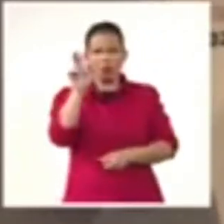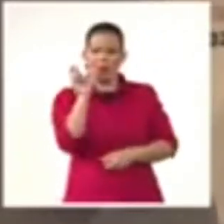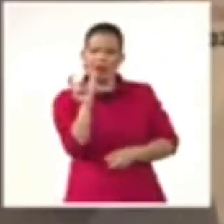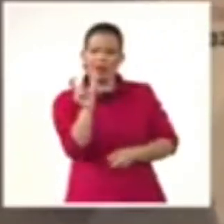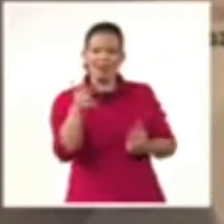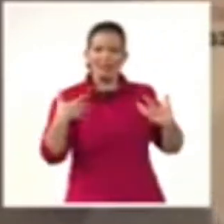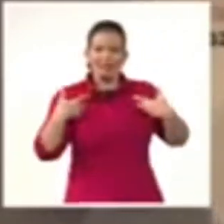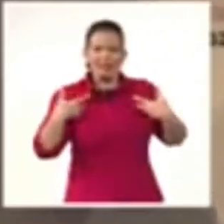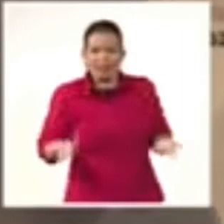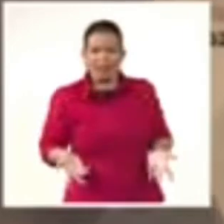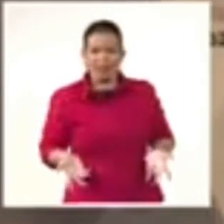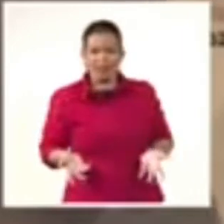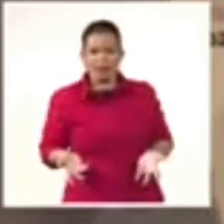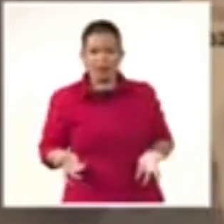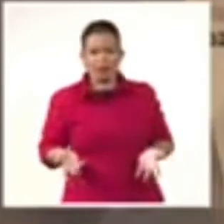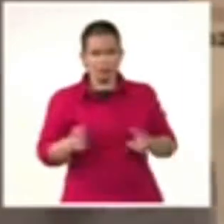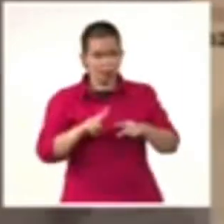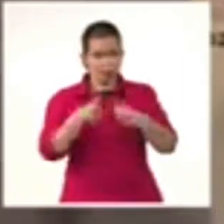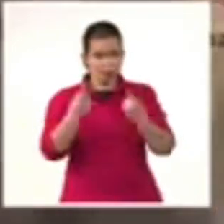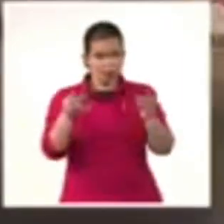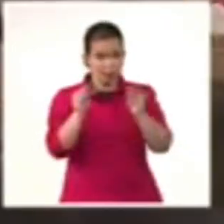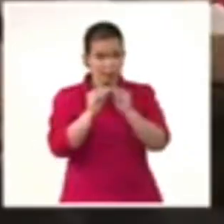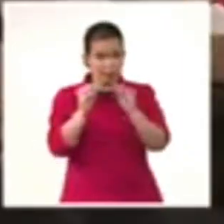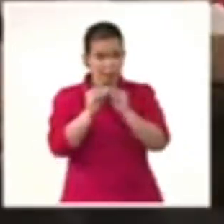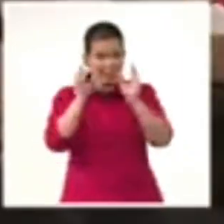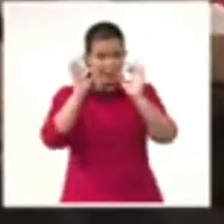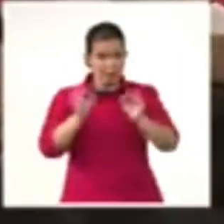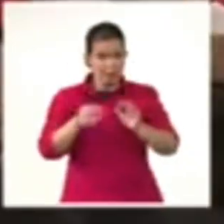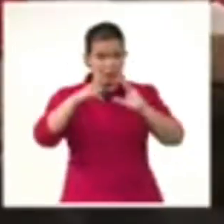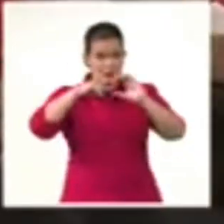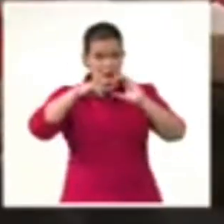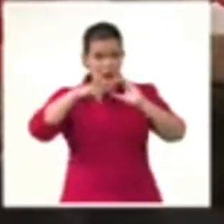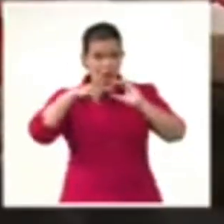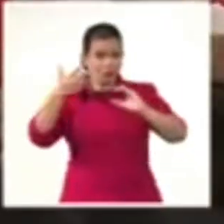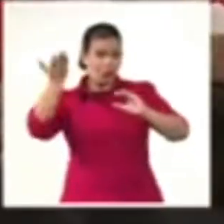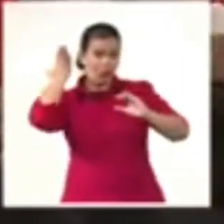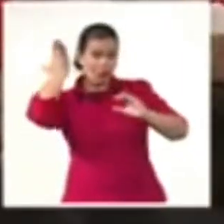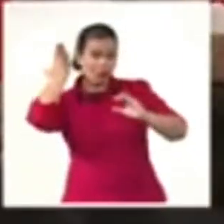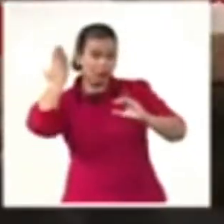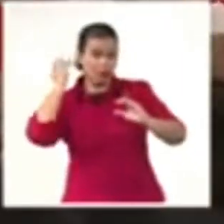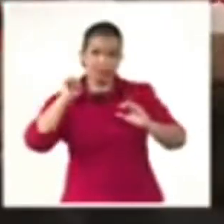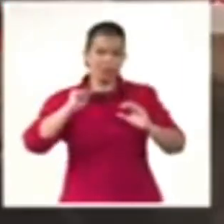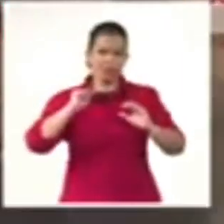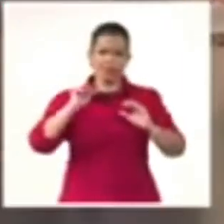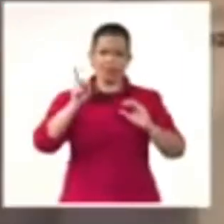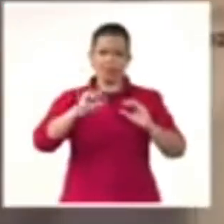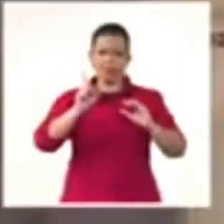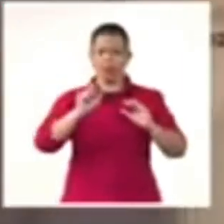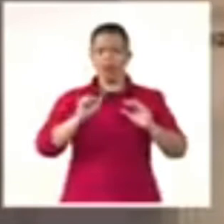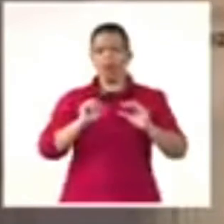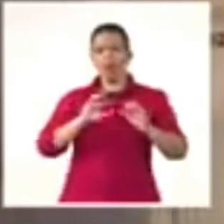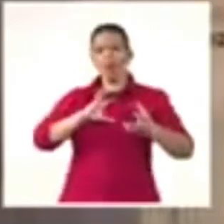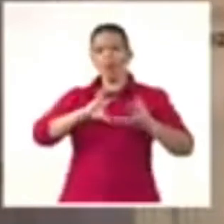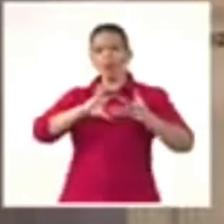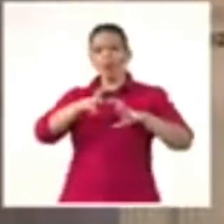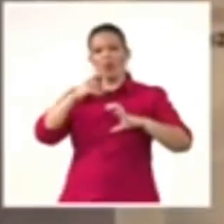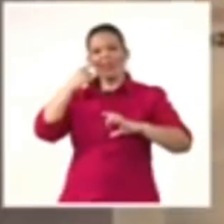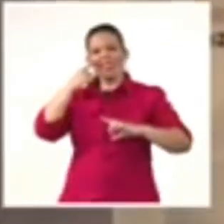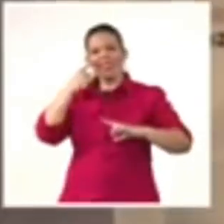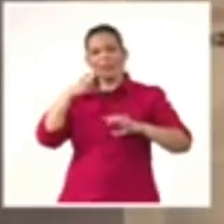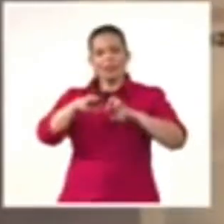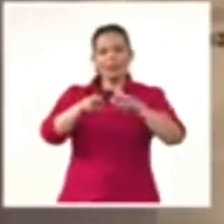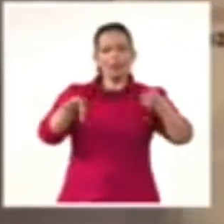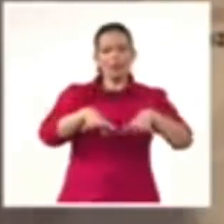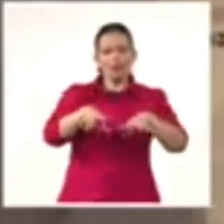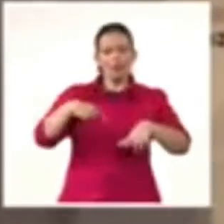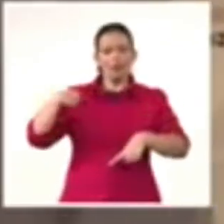concepto que ya Fidel nos dio, sino en el modo en que se verifica en la práctica. Les corresponderá esa respuesta